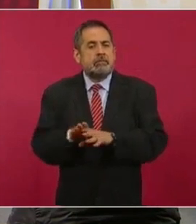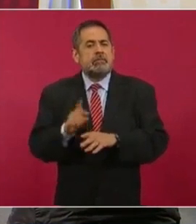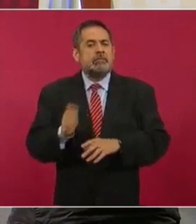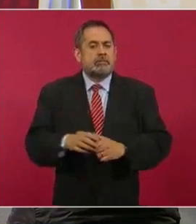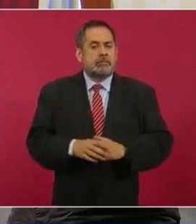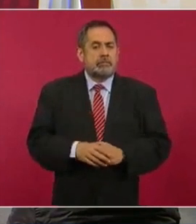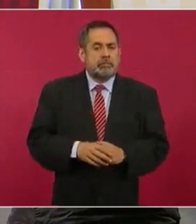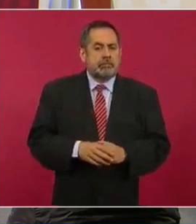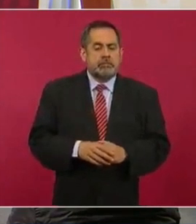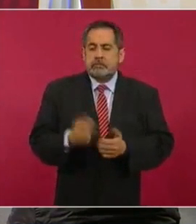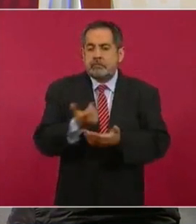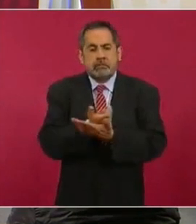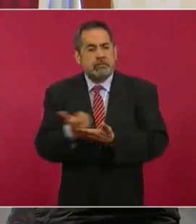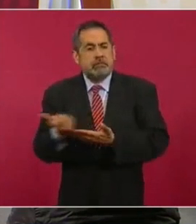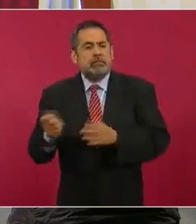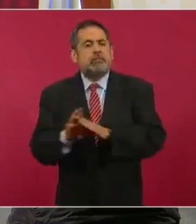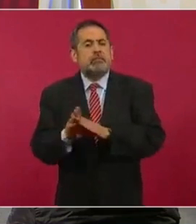el salario.